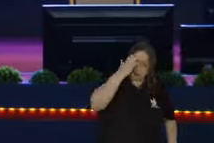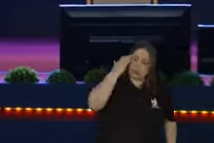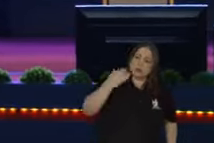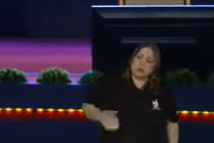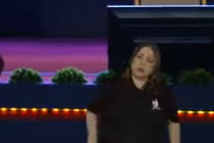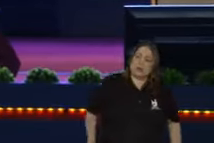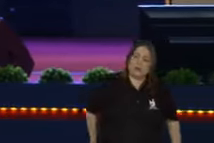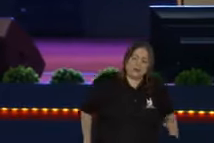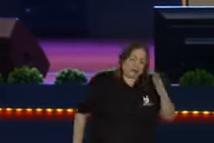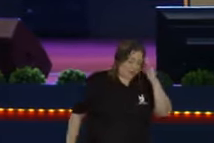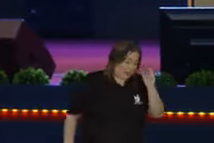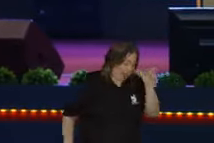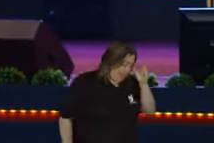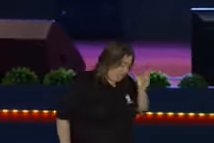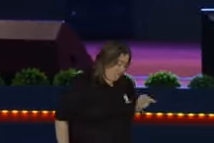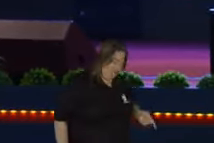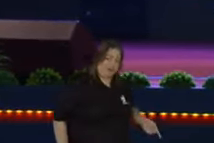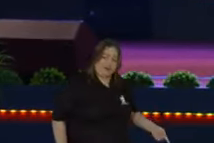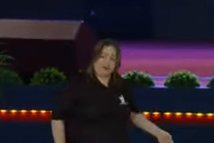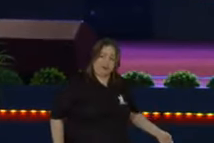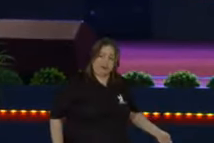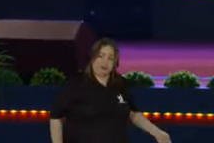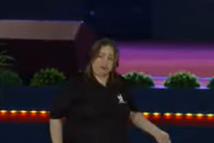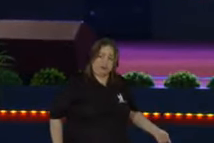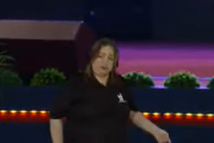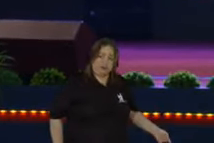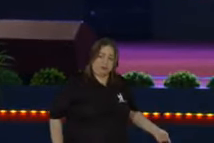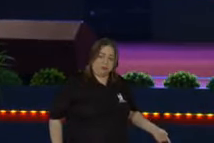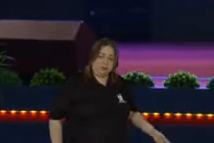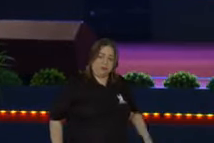mismo infierno. Allí estaba